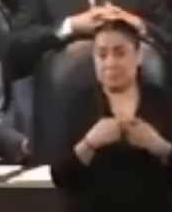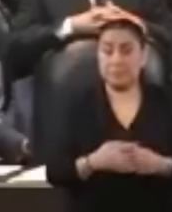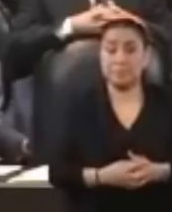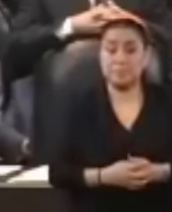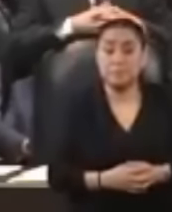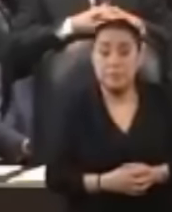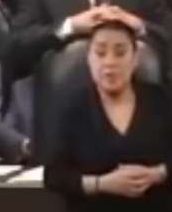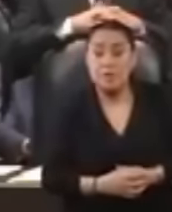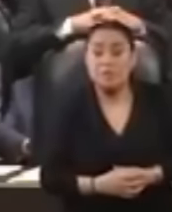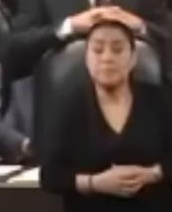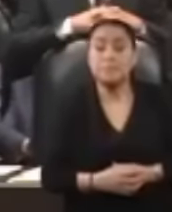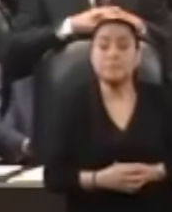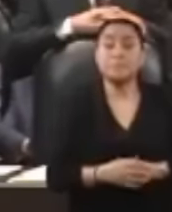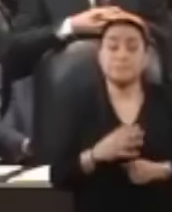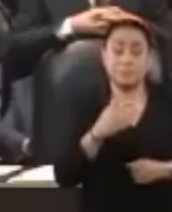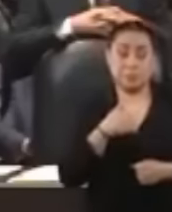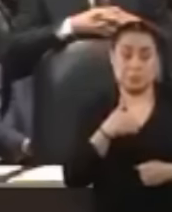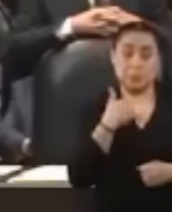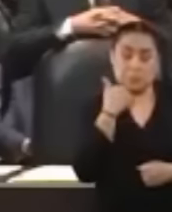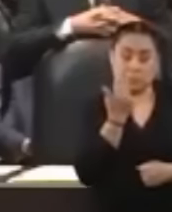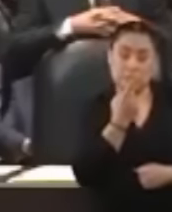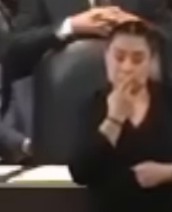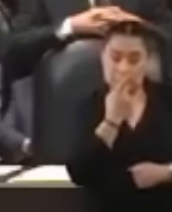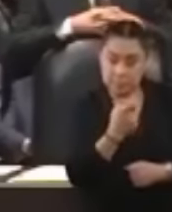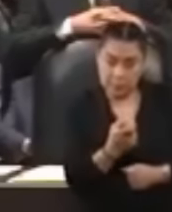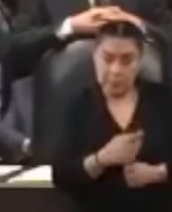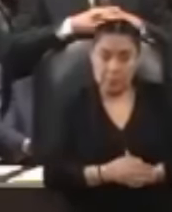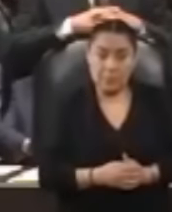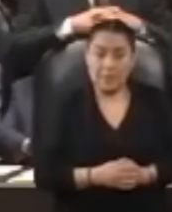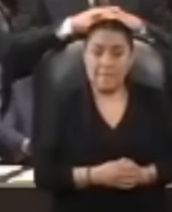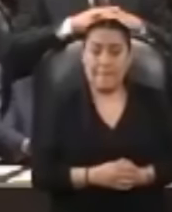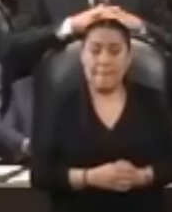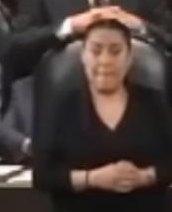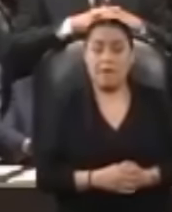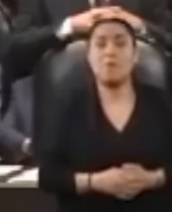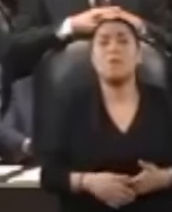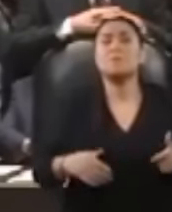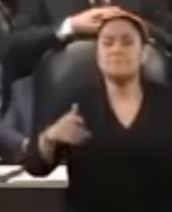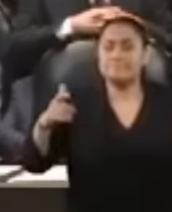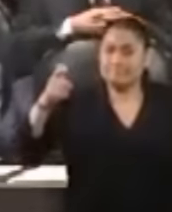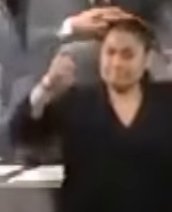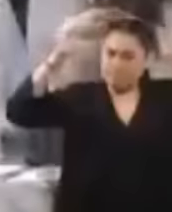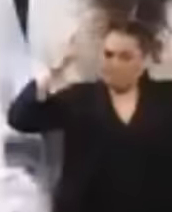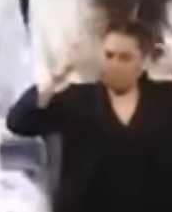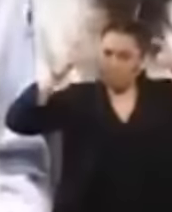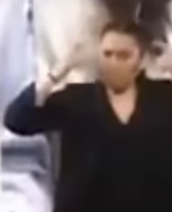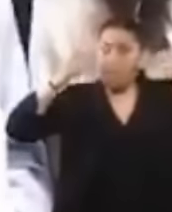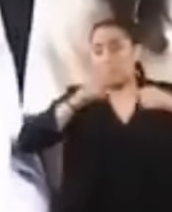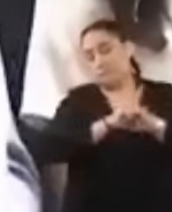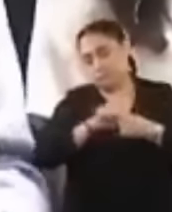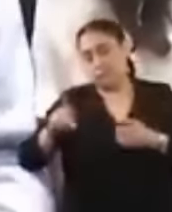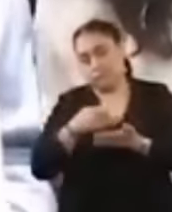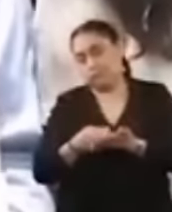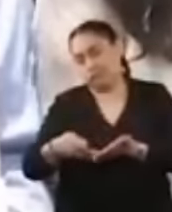Les quiero decir que los sombreros son para valientes, no